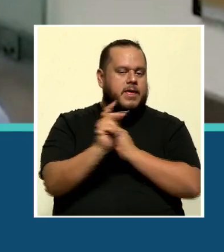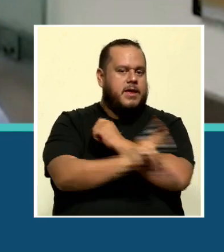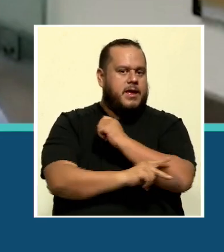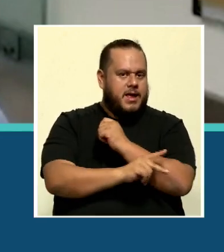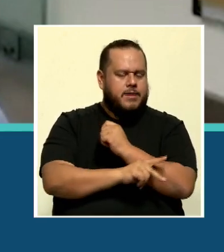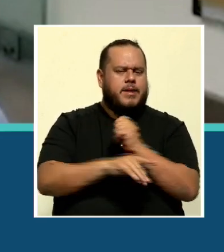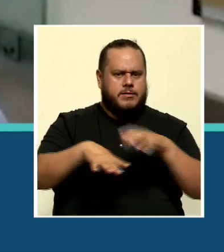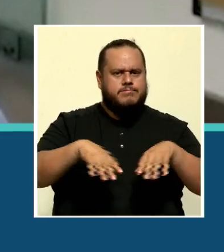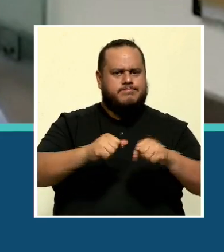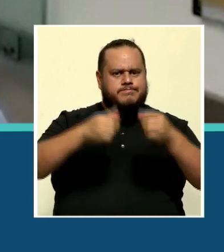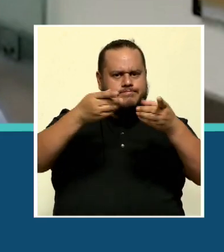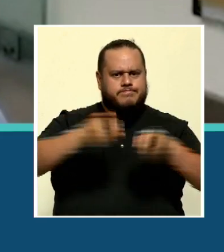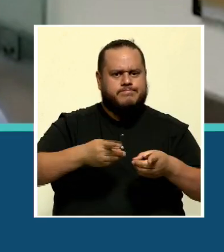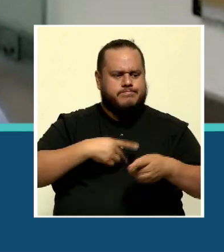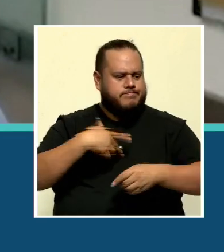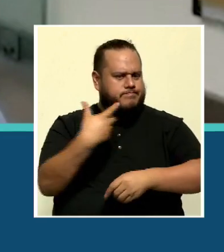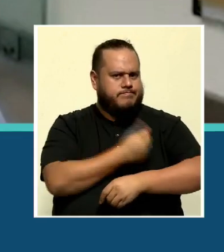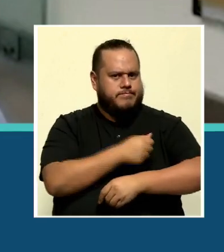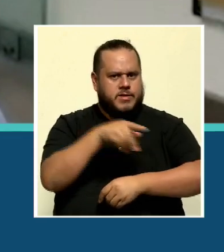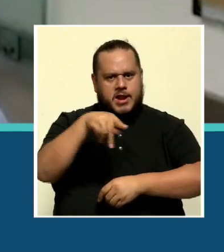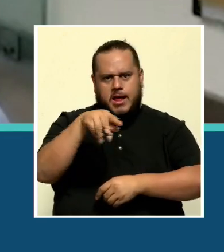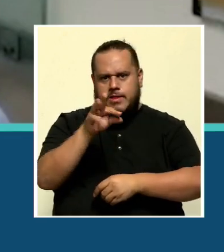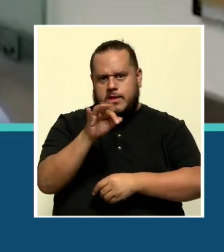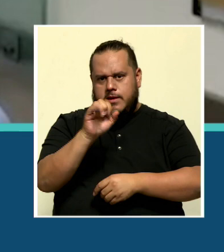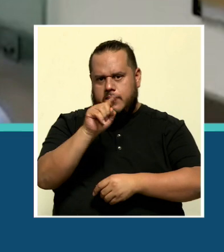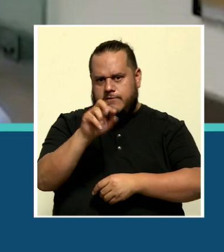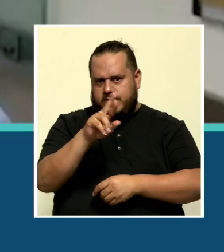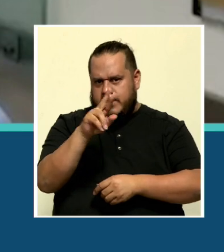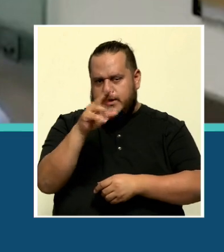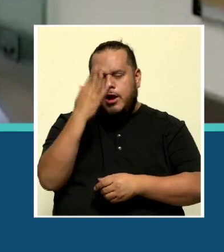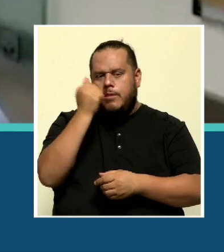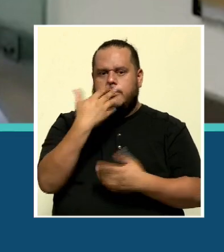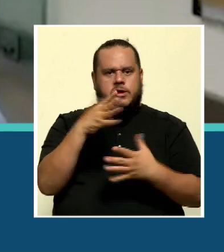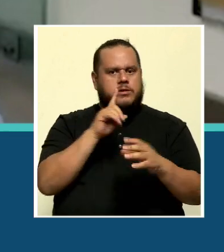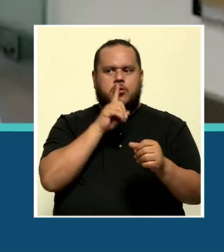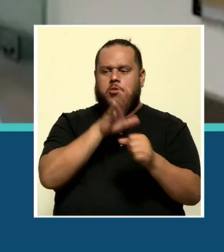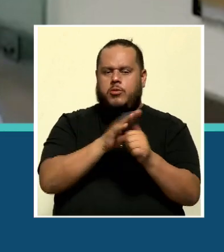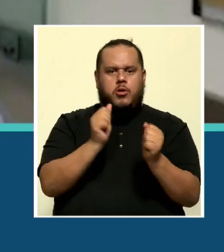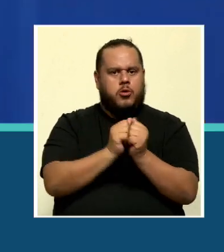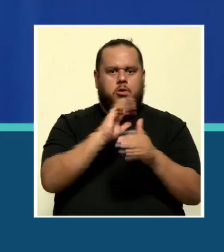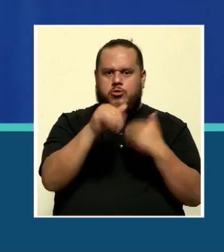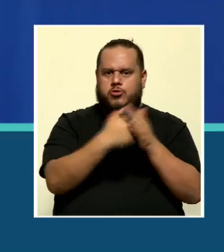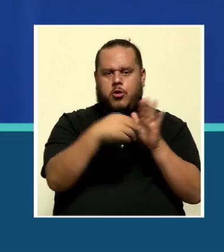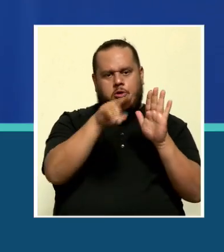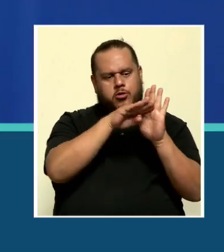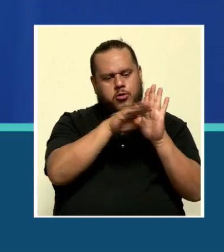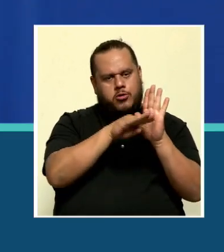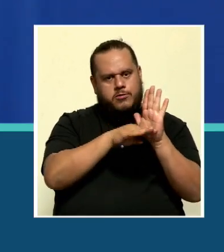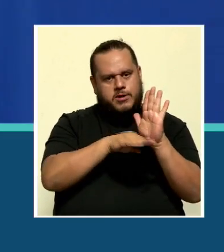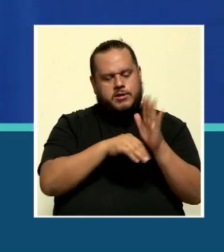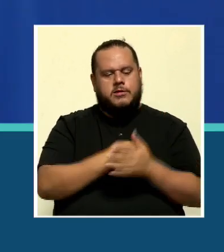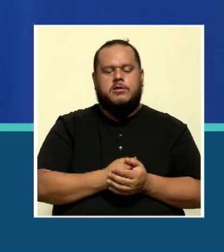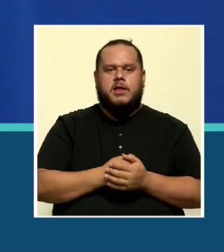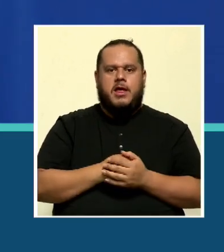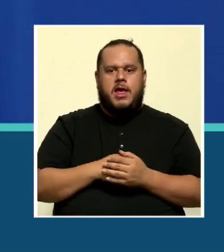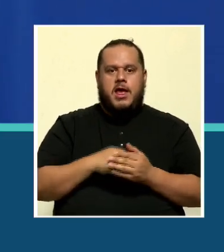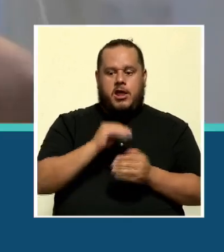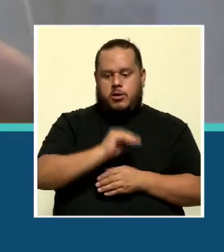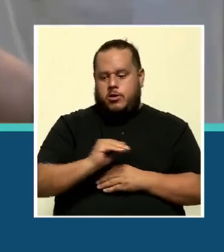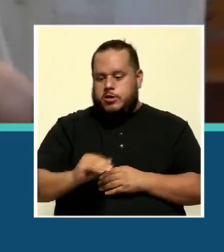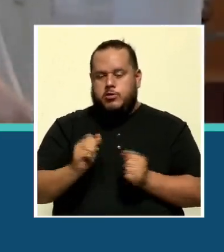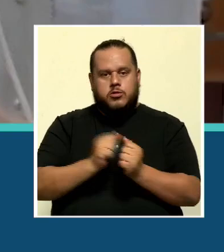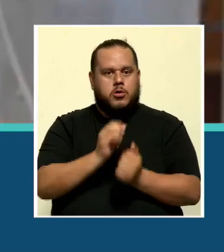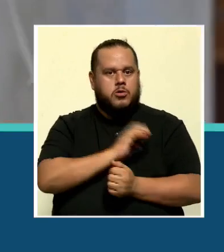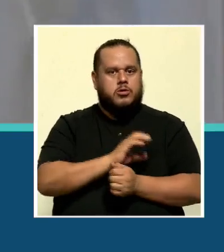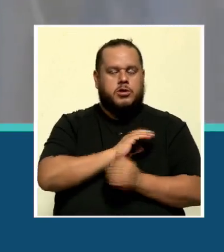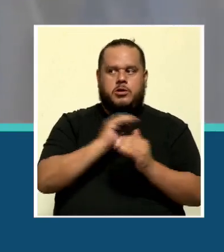toma la decisión de colocar esta porque ya cumplió con esos requisitos. En el caso de los menores con condiciones